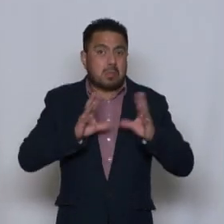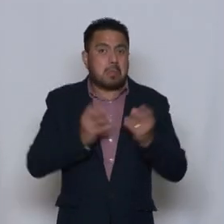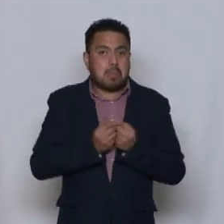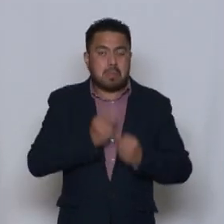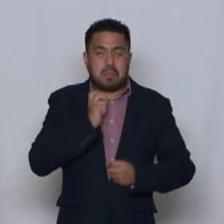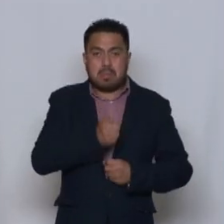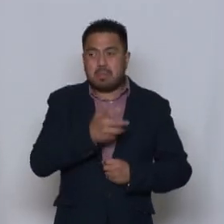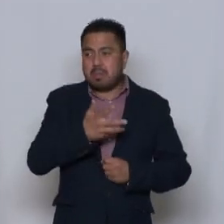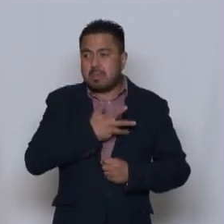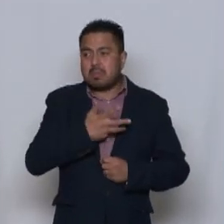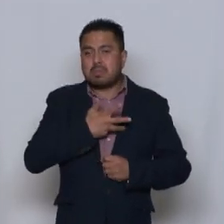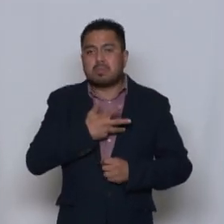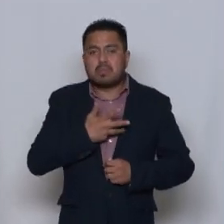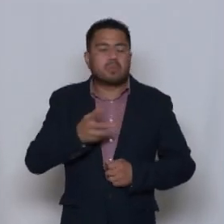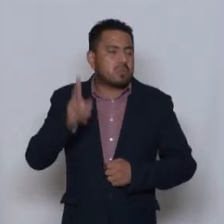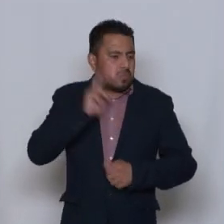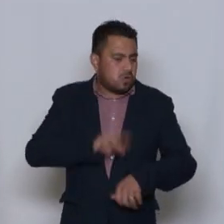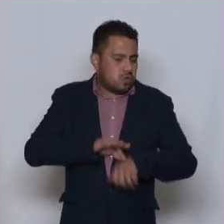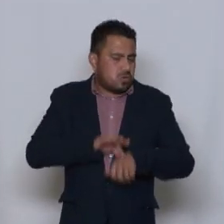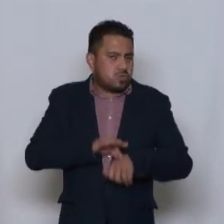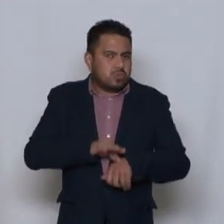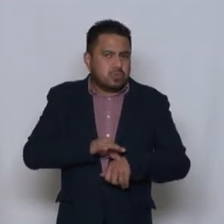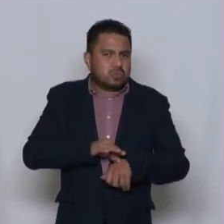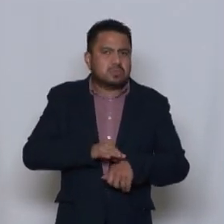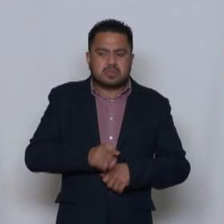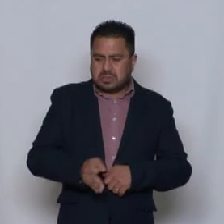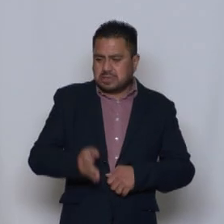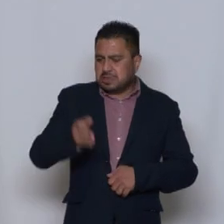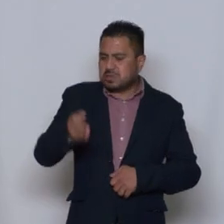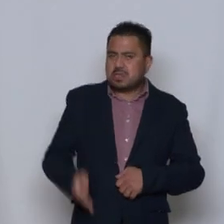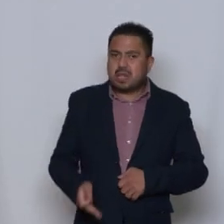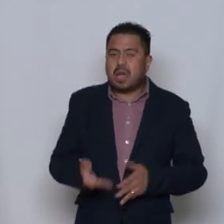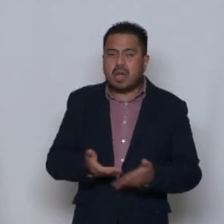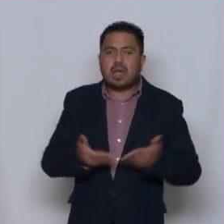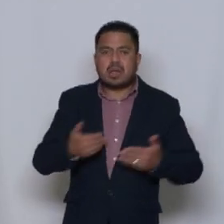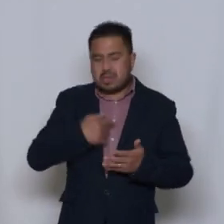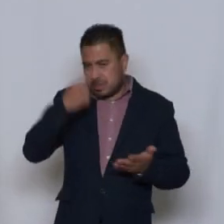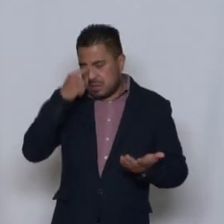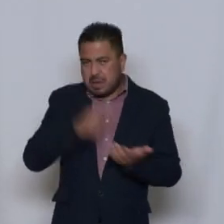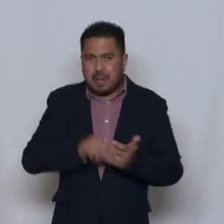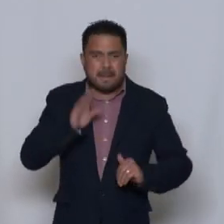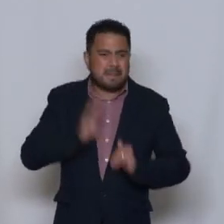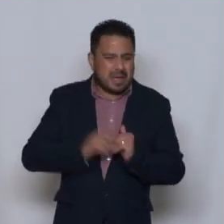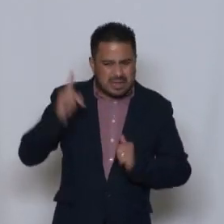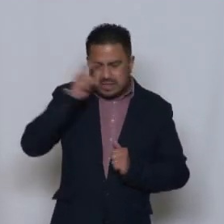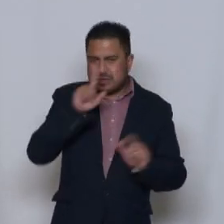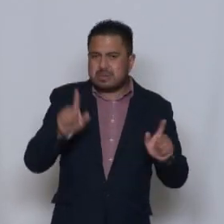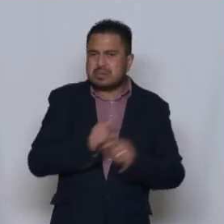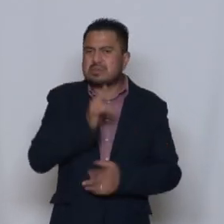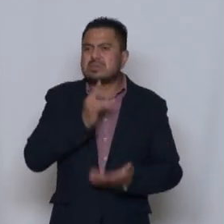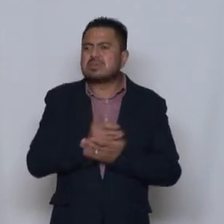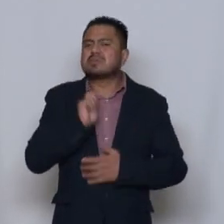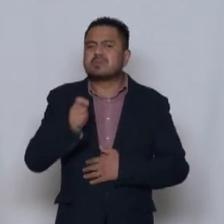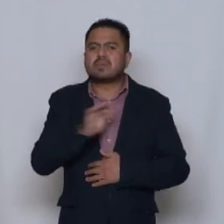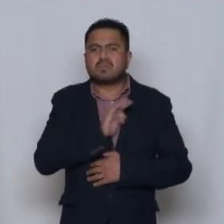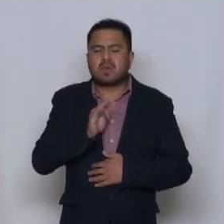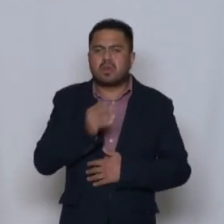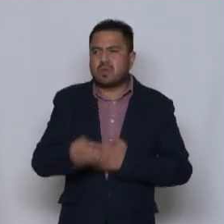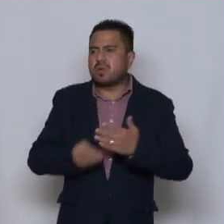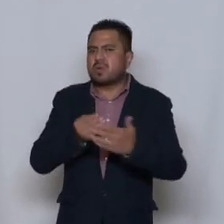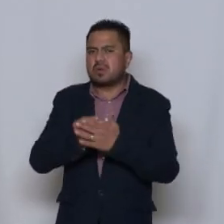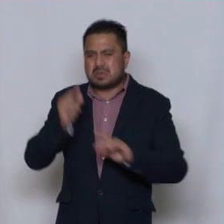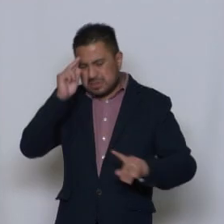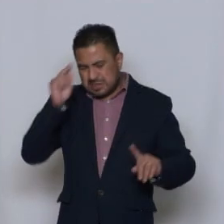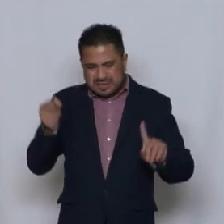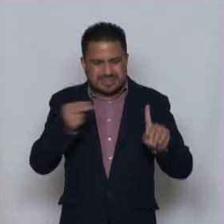bastante probados y bastante aceptados. Entonces, yo creo que lo más complicado es simplemente poder ponerle un chip de